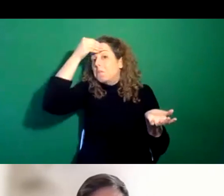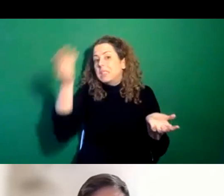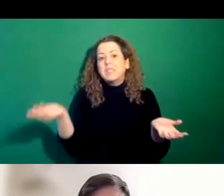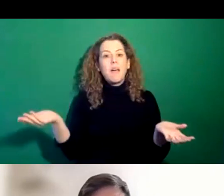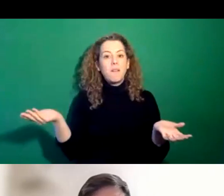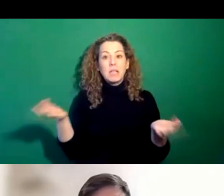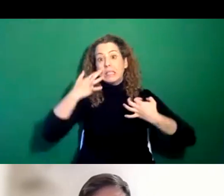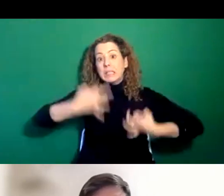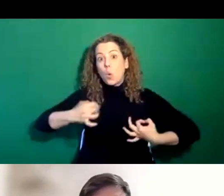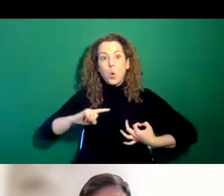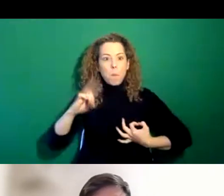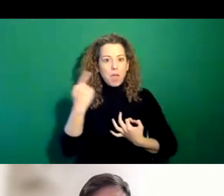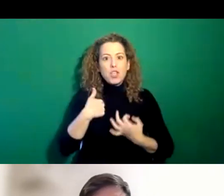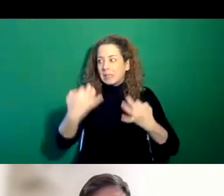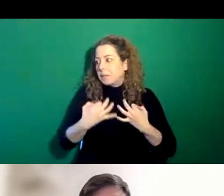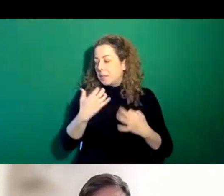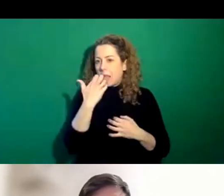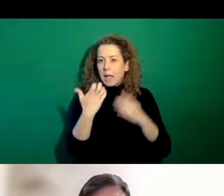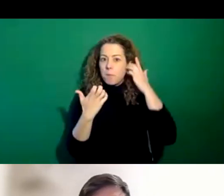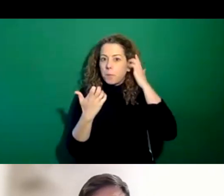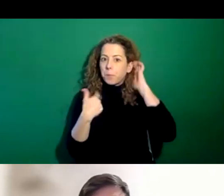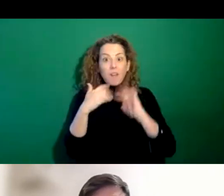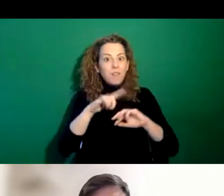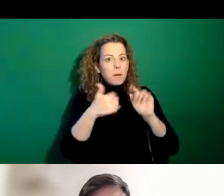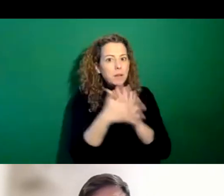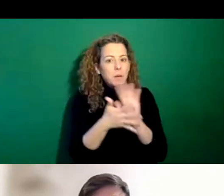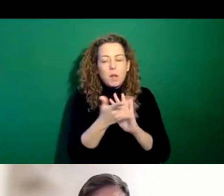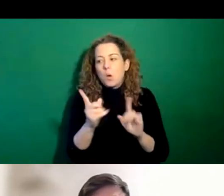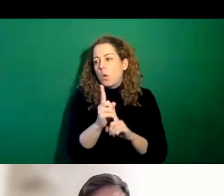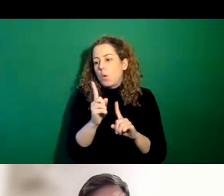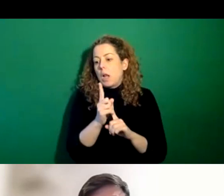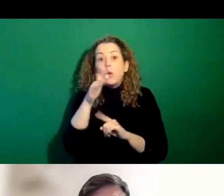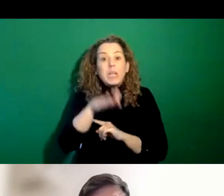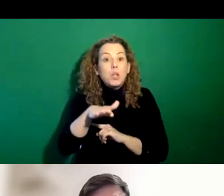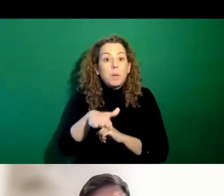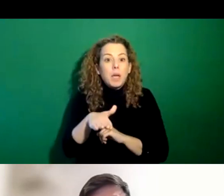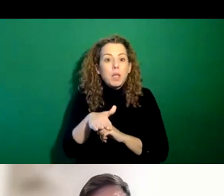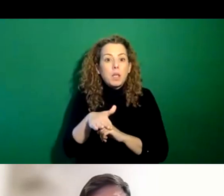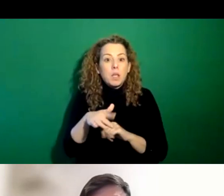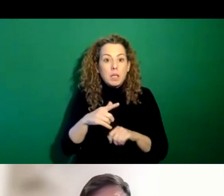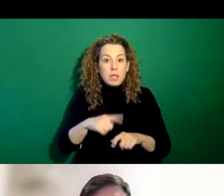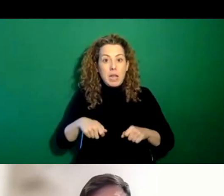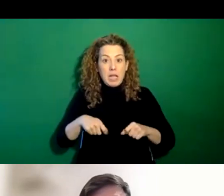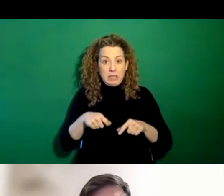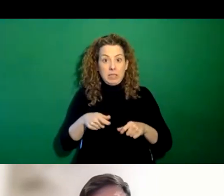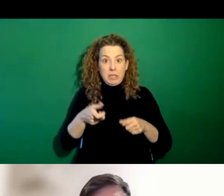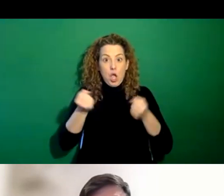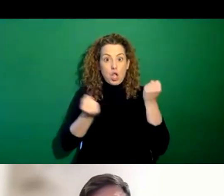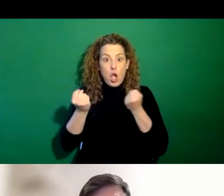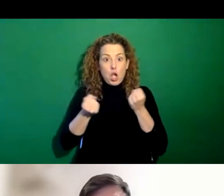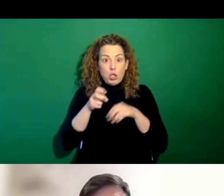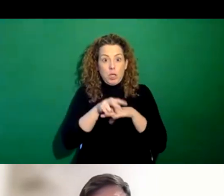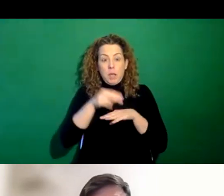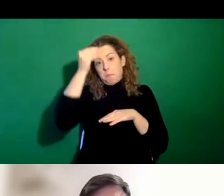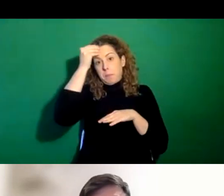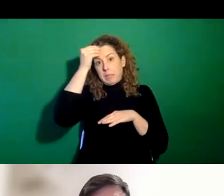más seguro. Yo siempre ponía el ejemplo cuando lo explicaba a las familias como cuando a un niño pequeño lo llevas en la silla del coche. Creíamos que lo más